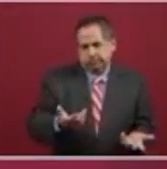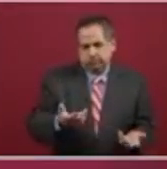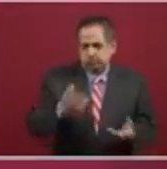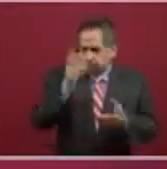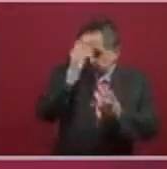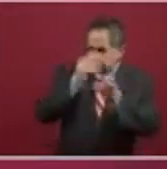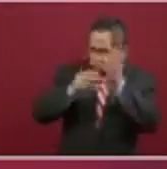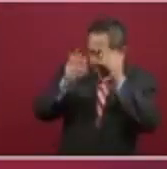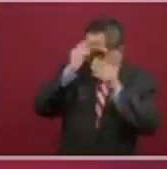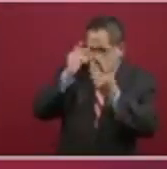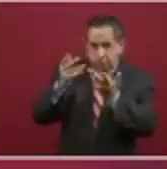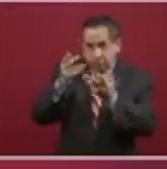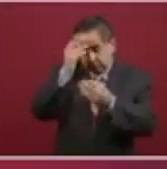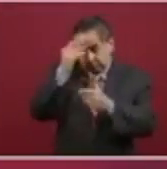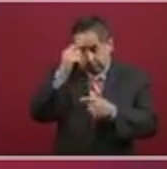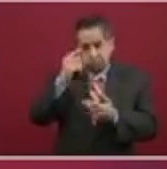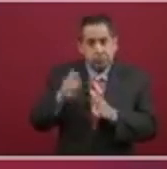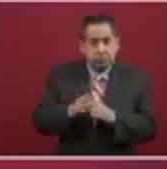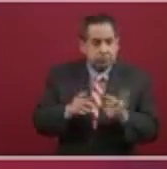capacitarse,